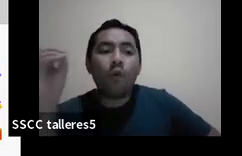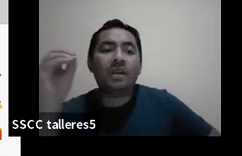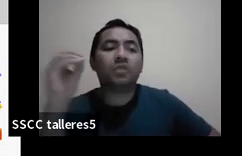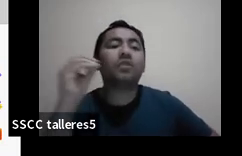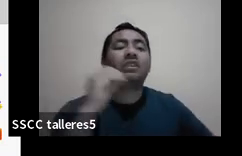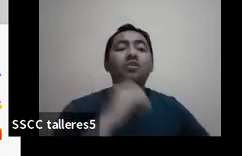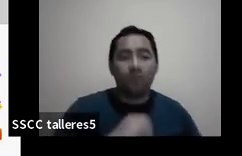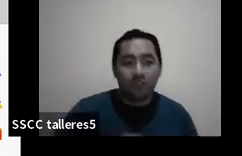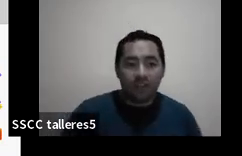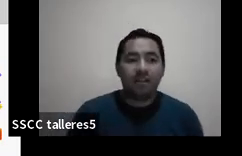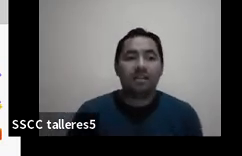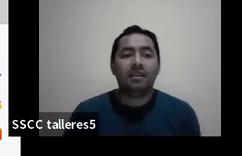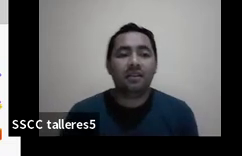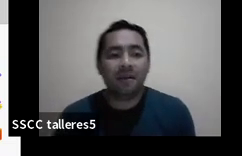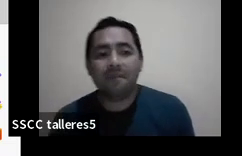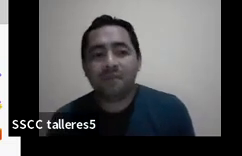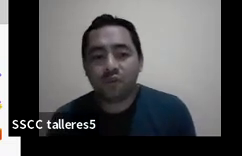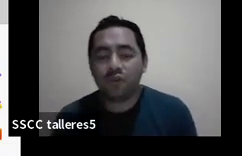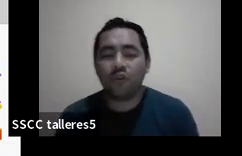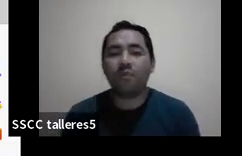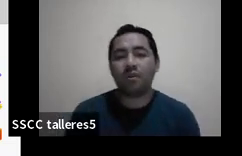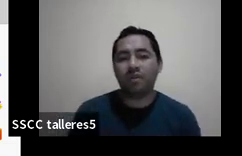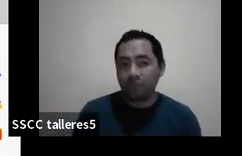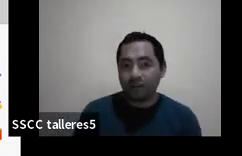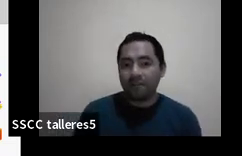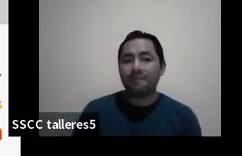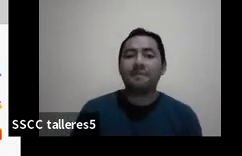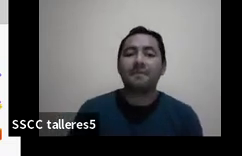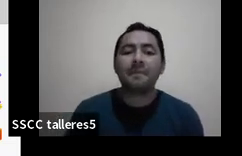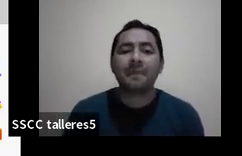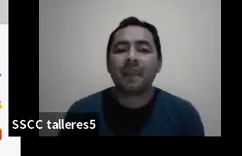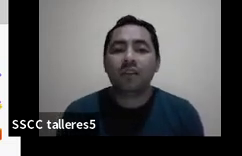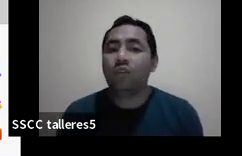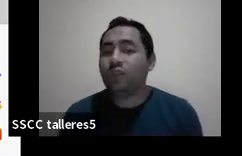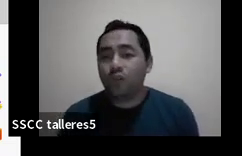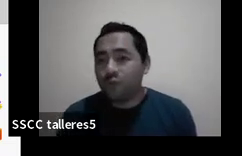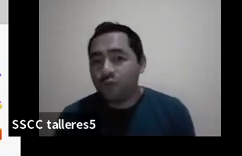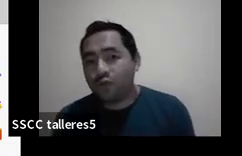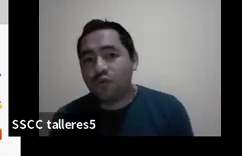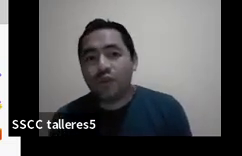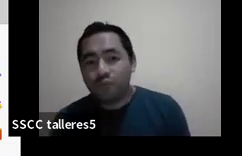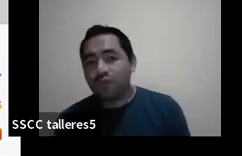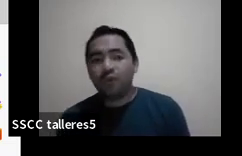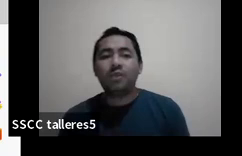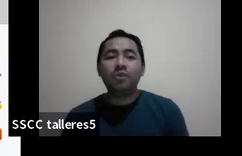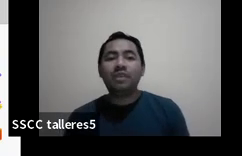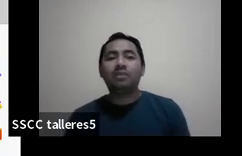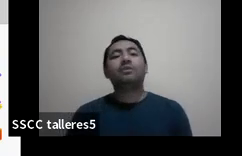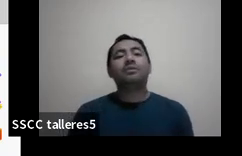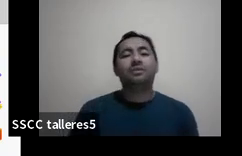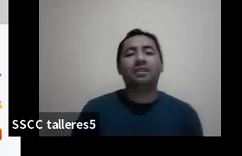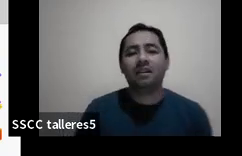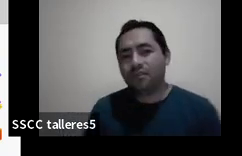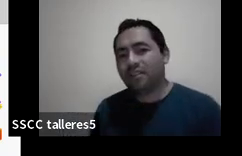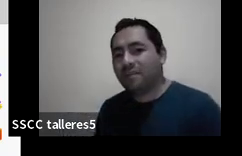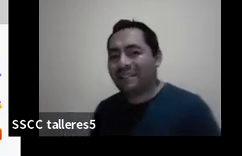sordo o persona sorda, ¿ya? Sordo o persona sorda. No es sordomudo, no es mudo, no es